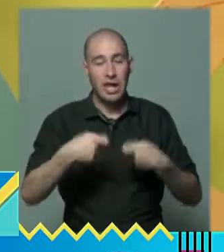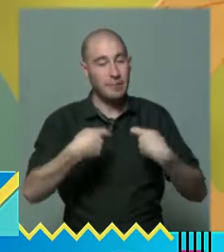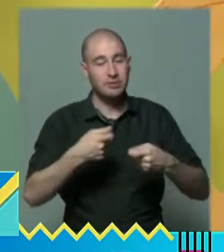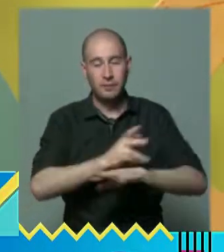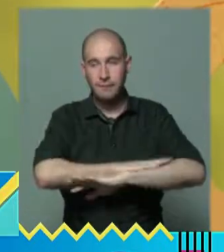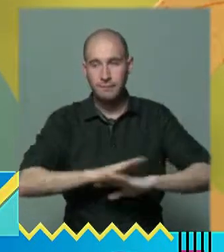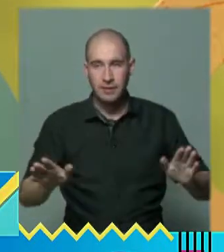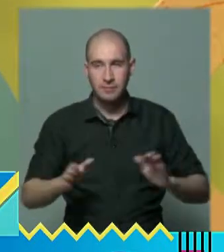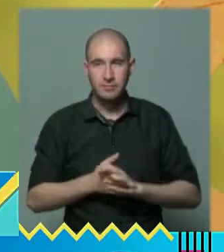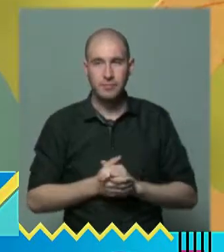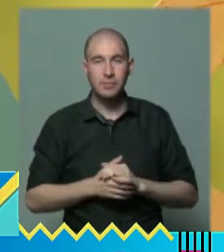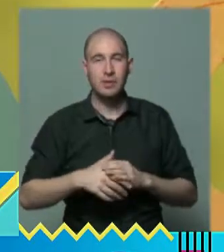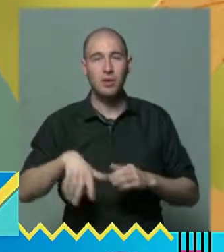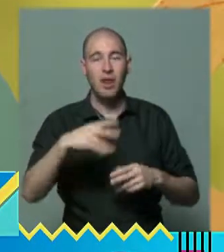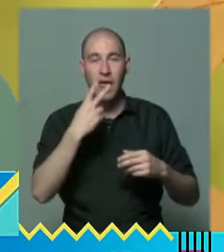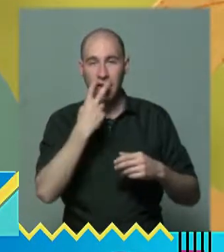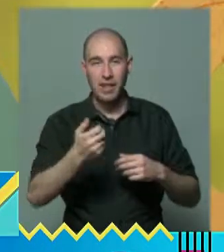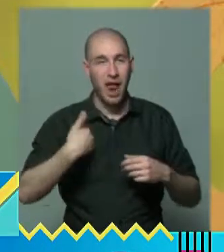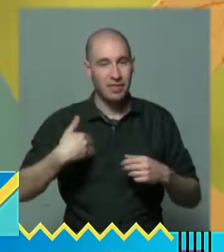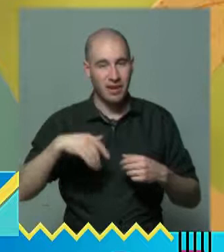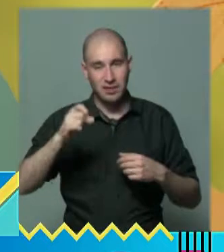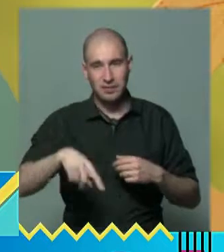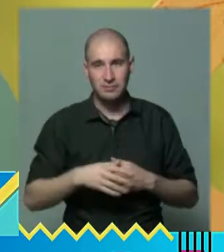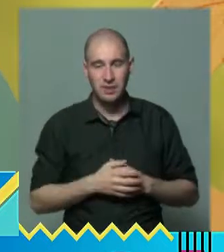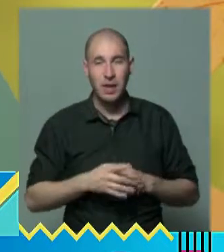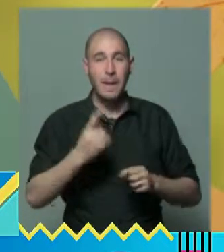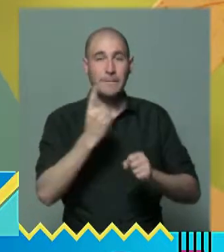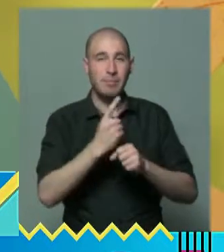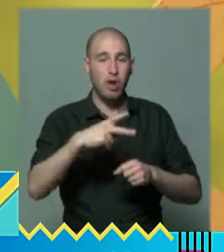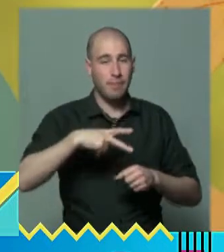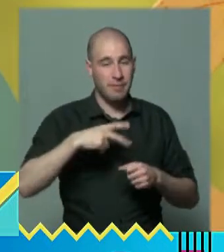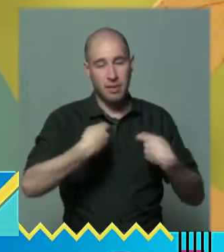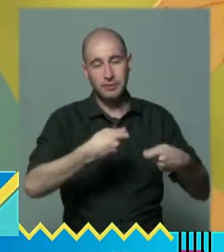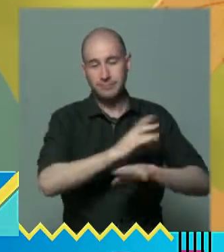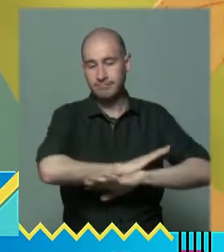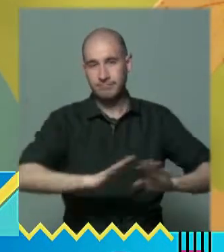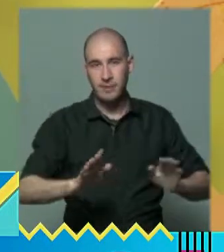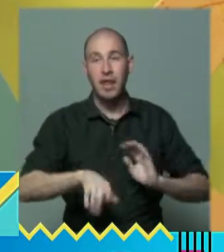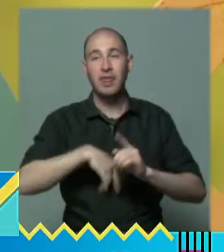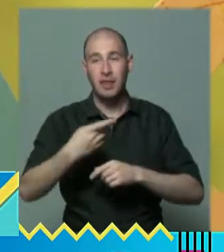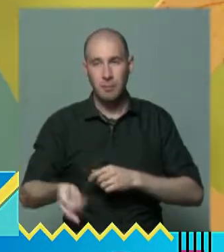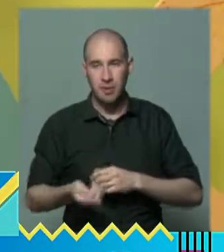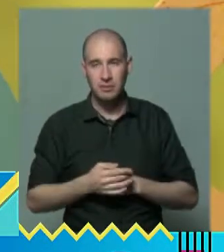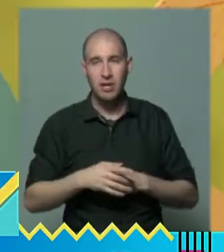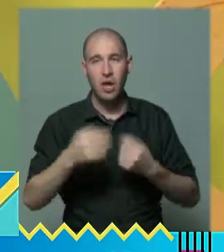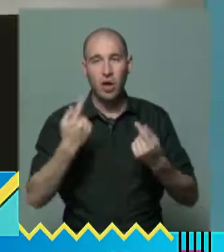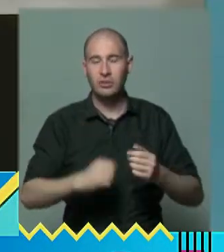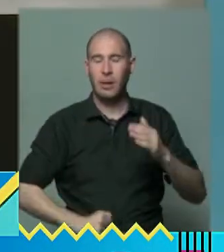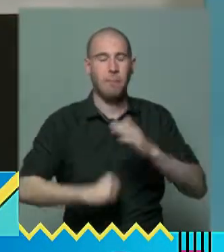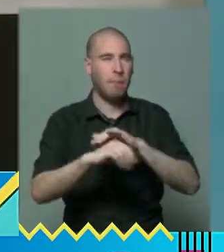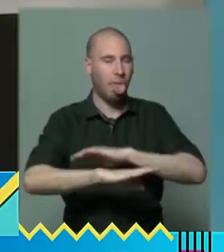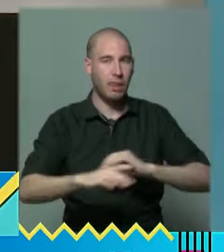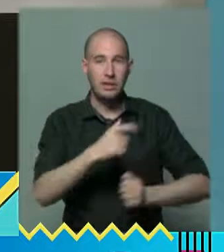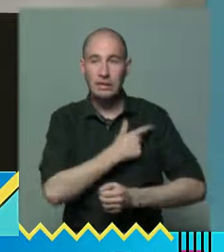inversiones en el sistema energético argentino. O sea, primero los privados dejaron de invertir y después cuando la cosa empezó a colapsar,